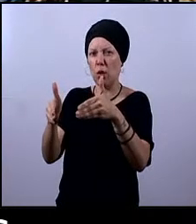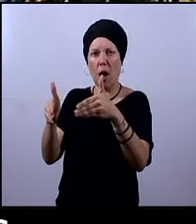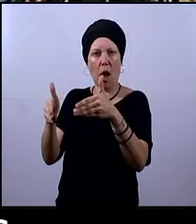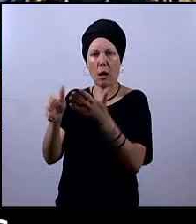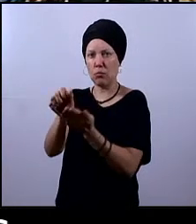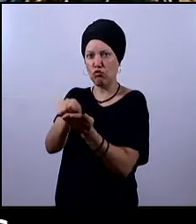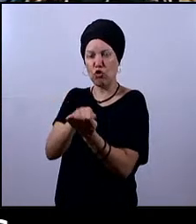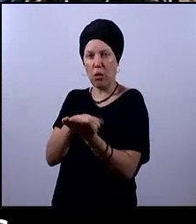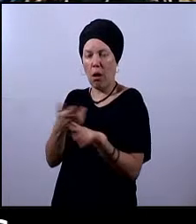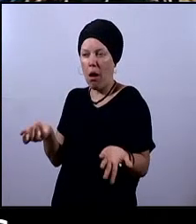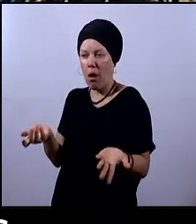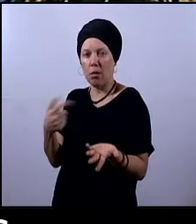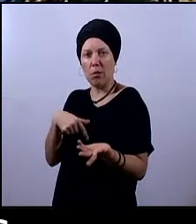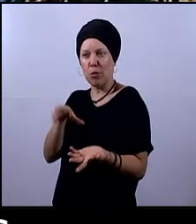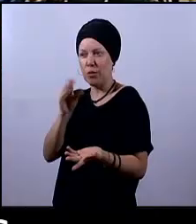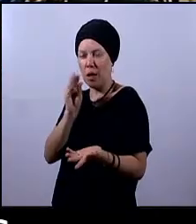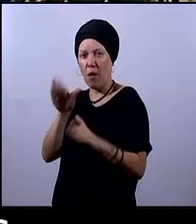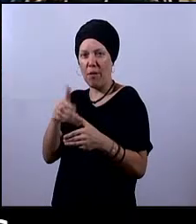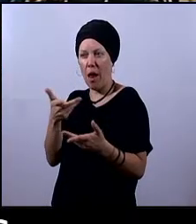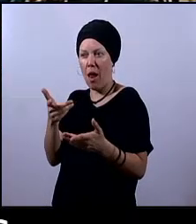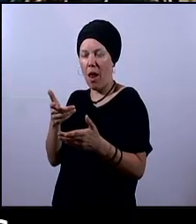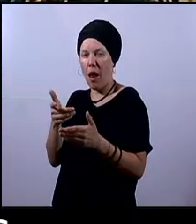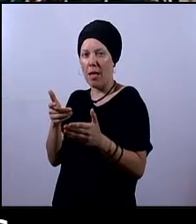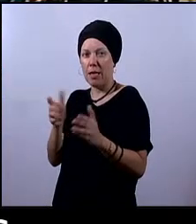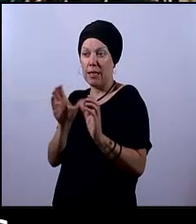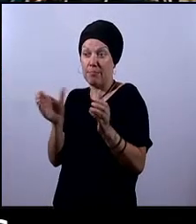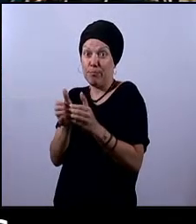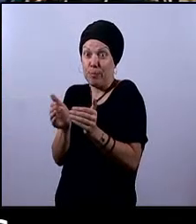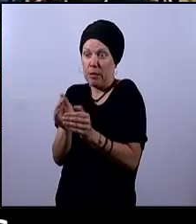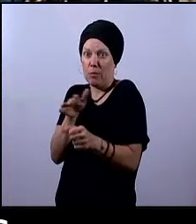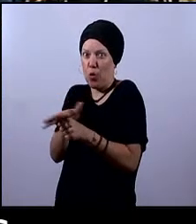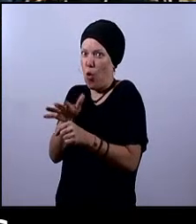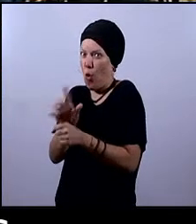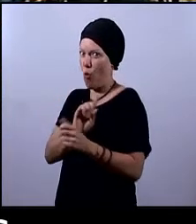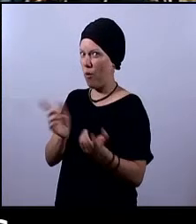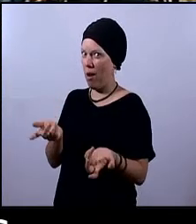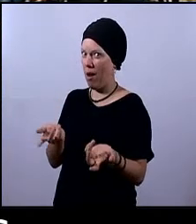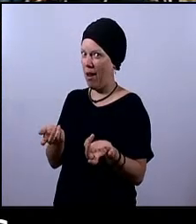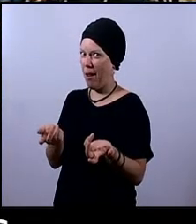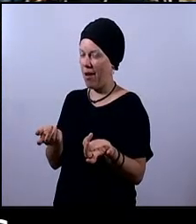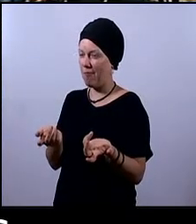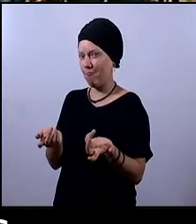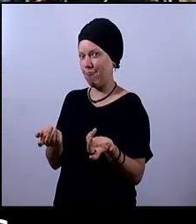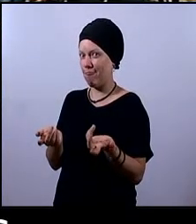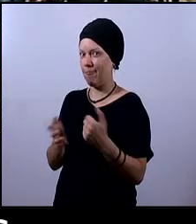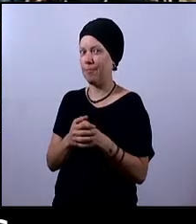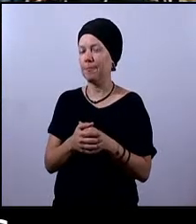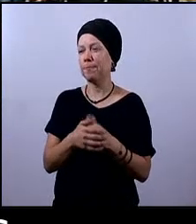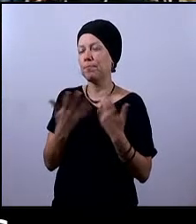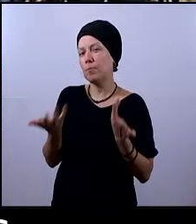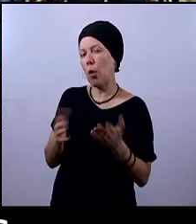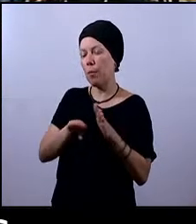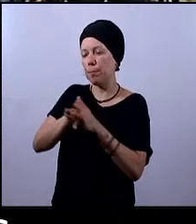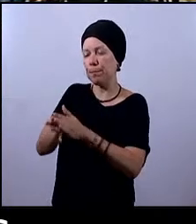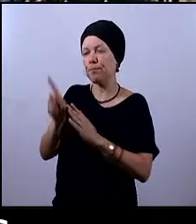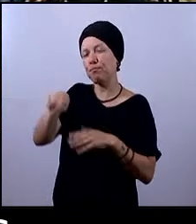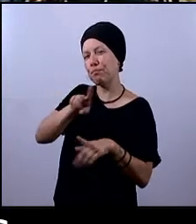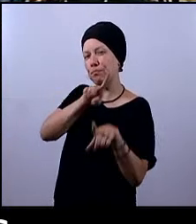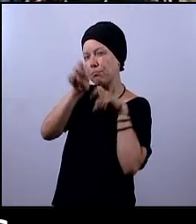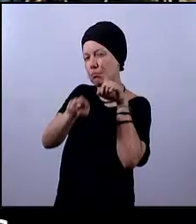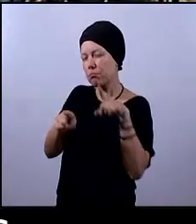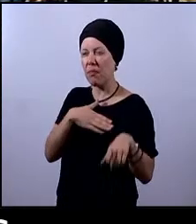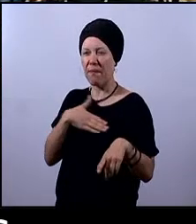desiertas, que entiendo que no cubriría esa minoría que no ha optado a la licitación. Por otra parte, también